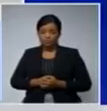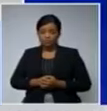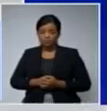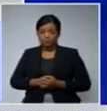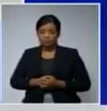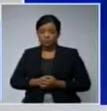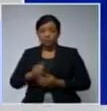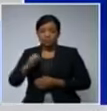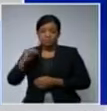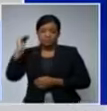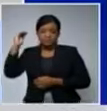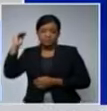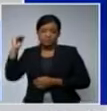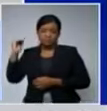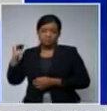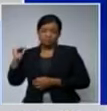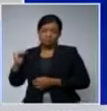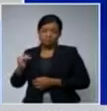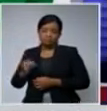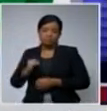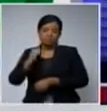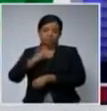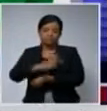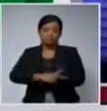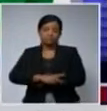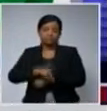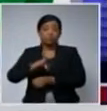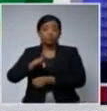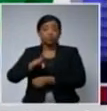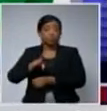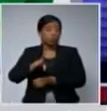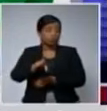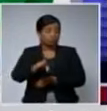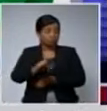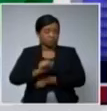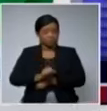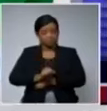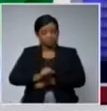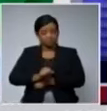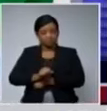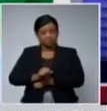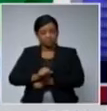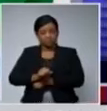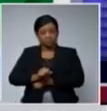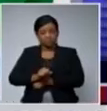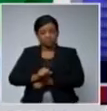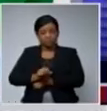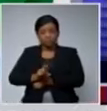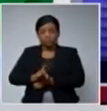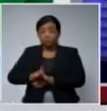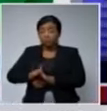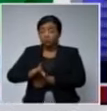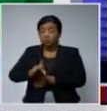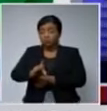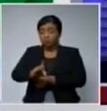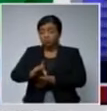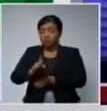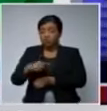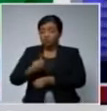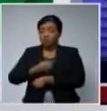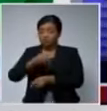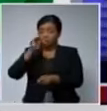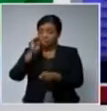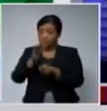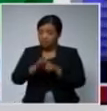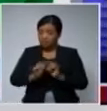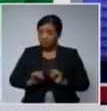resto del mundo. Y por último, que es un indicador que lo empezamos a informar en el día de